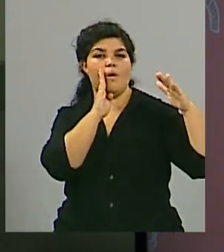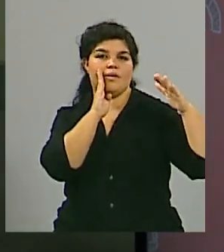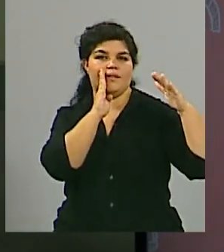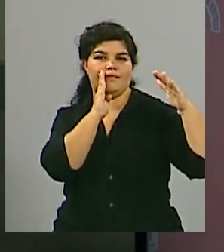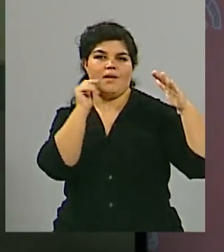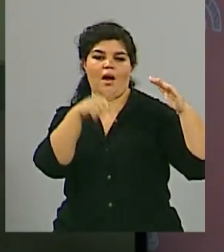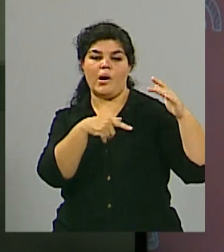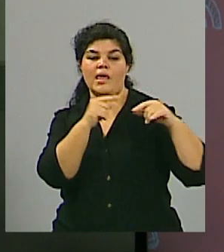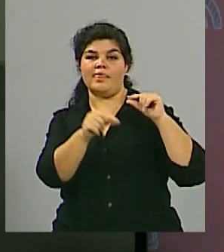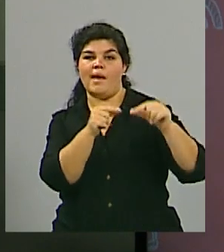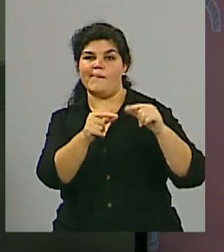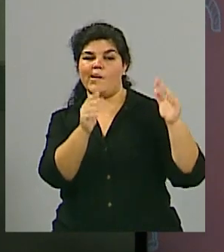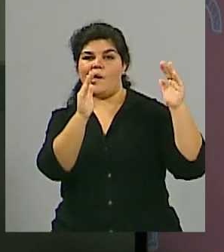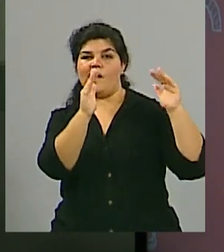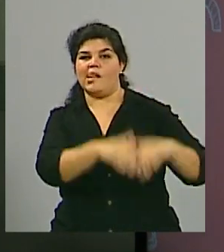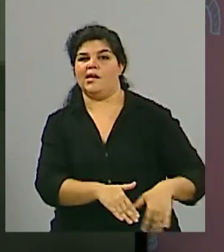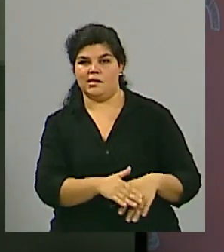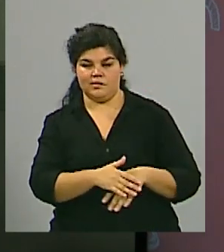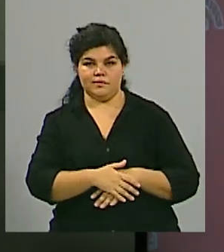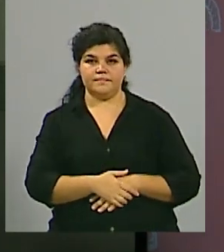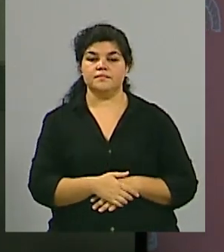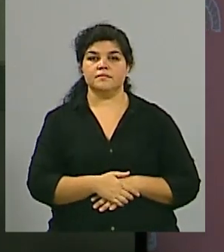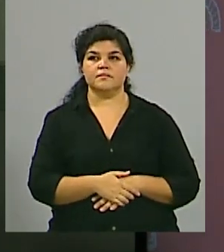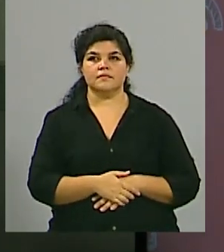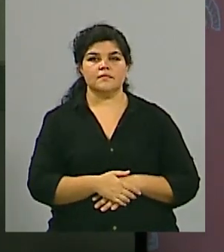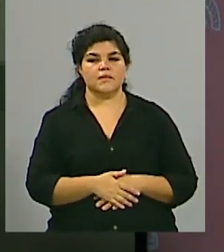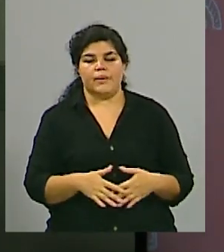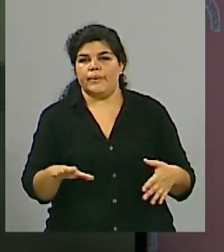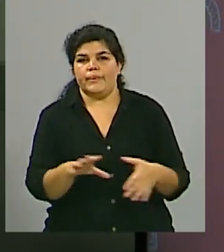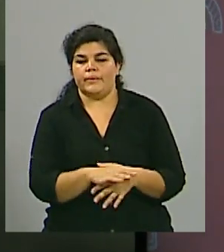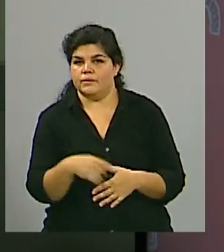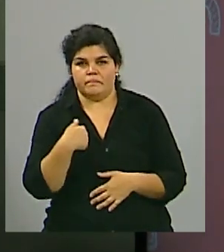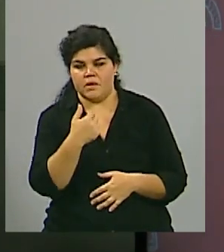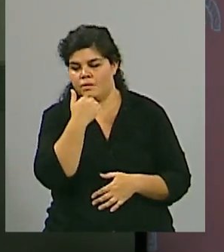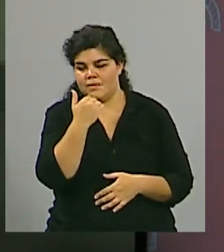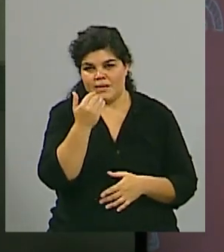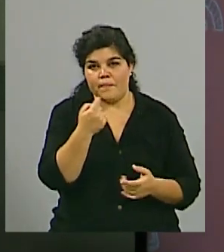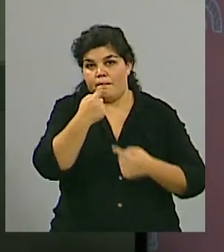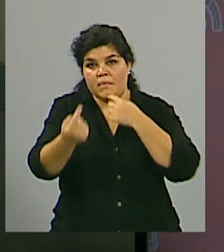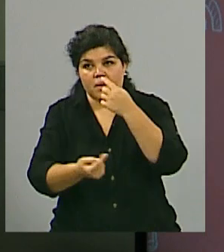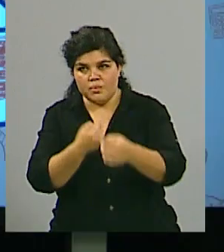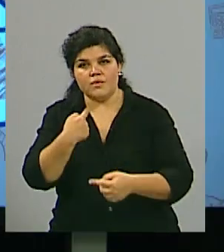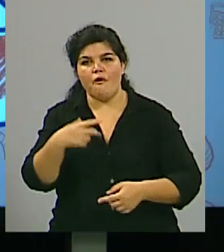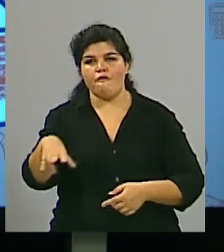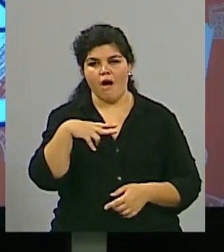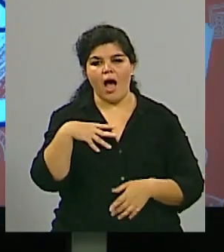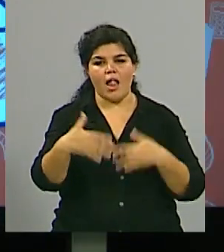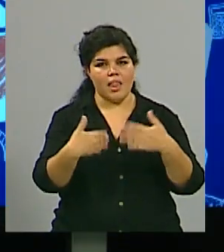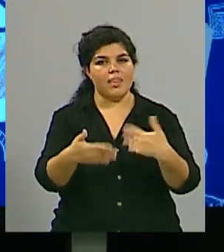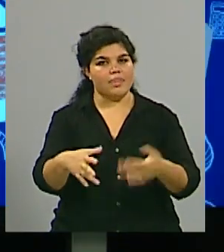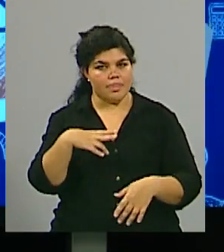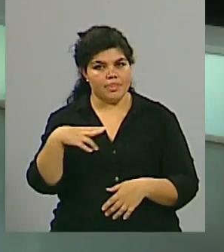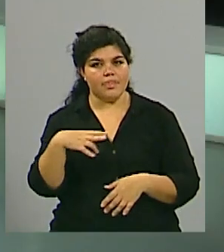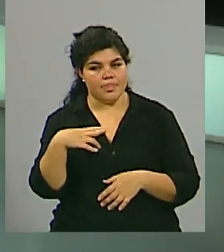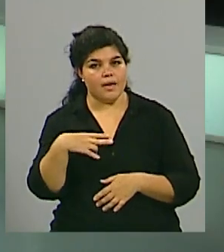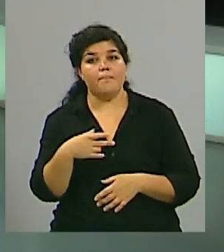¿no, Mario? Esto también puede llegar a marcar, vos decías, bueno, todavía hay un montón de pasos que se deben dar, pero digo, ya se ve esa posibilidad,